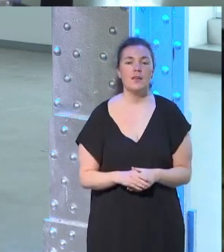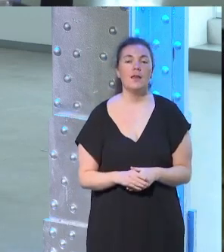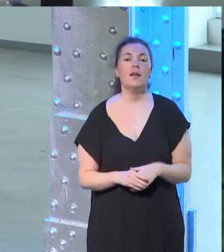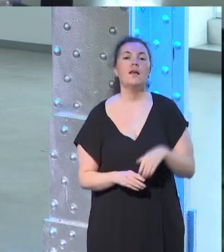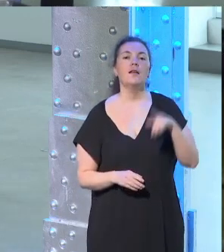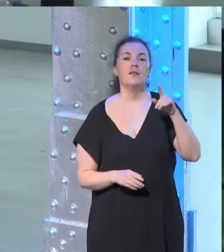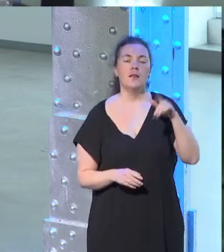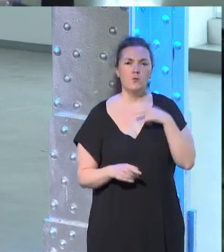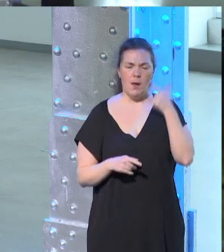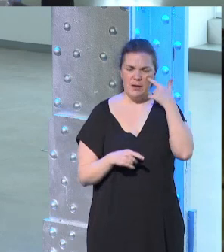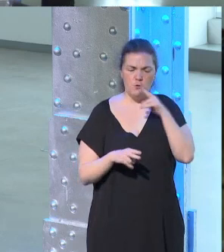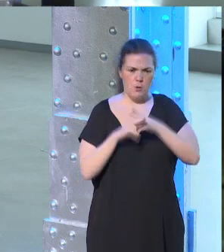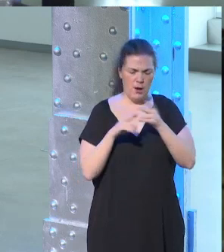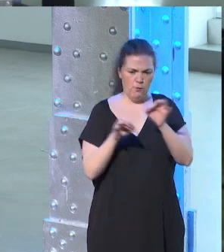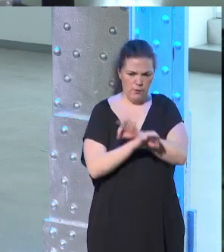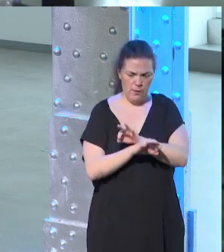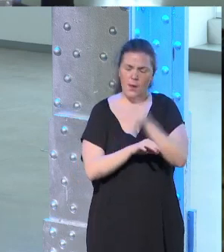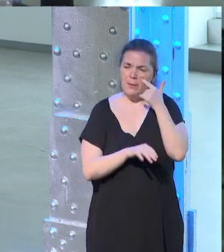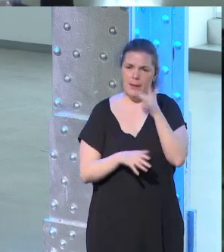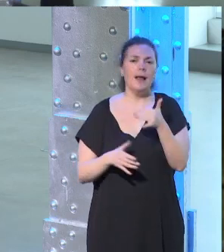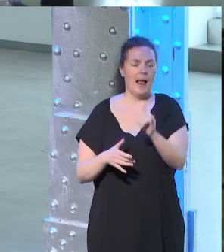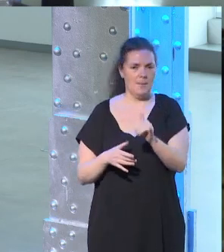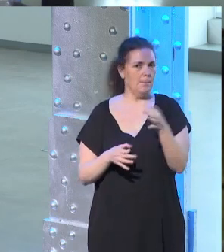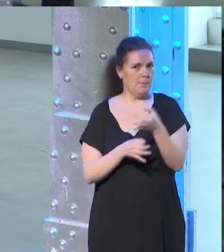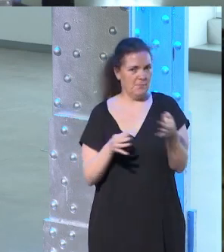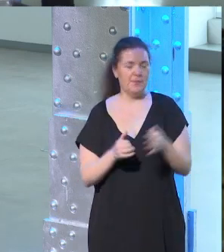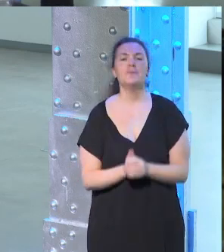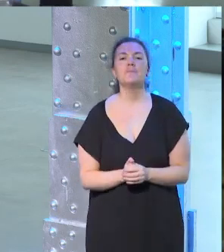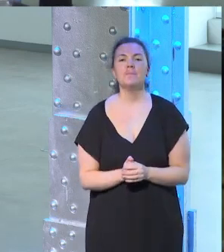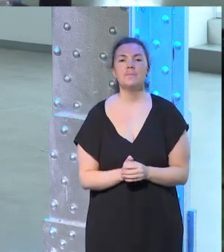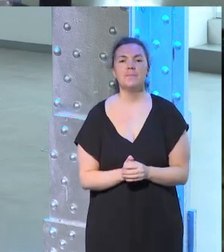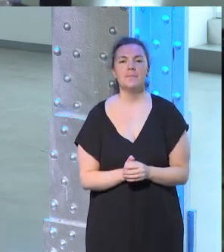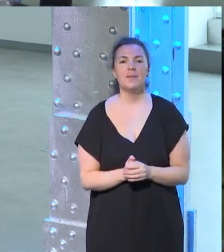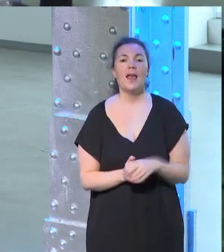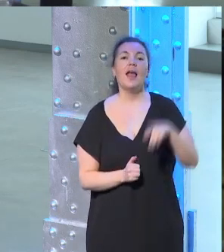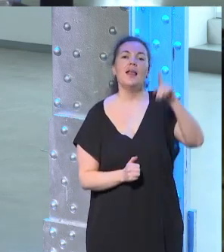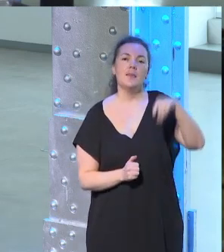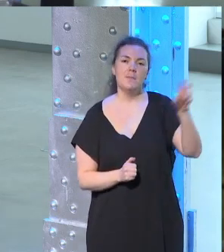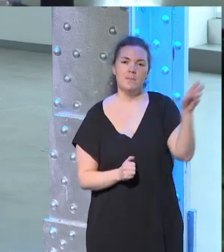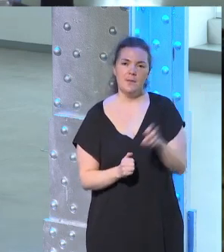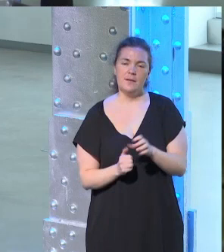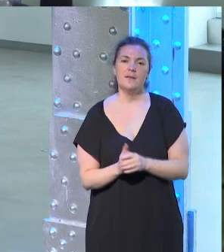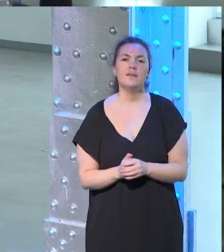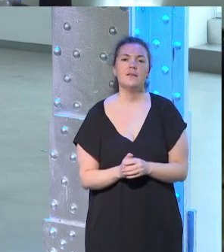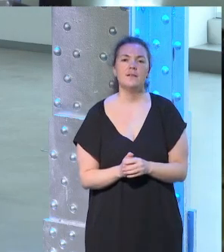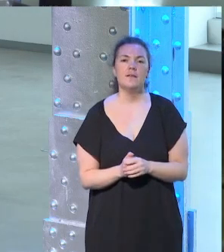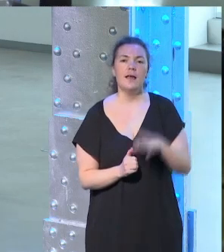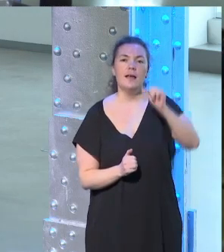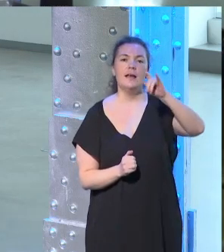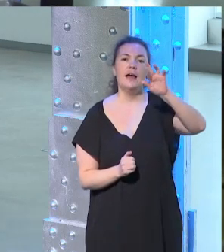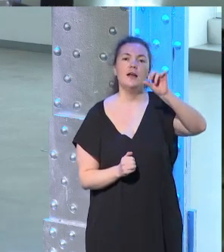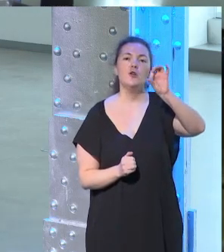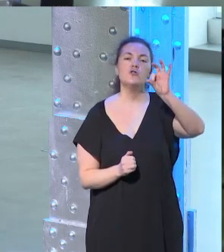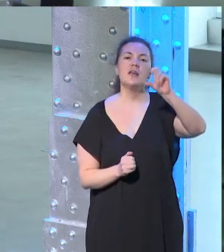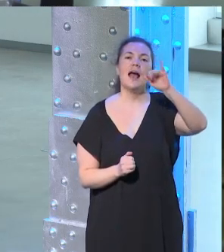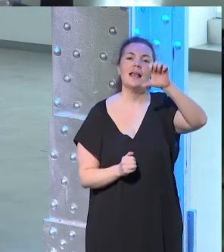tenemos, me estoy confundiendo yo, perdón, aquí estás muy bien, estupendo. Estará también Carlos Allé. Carlos